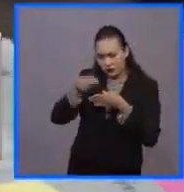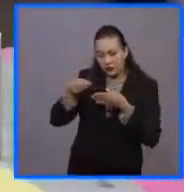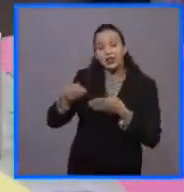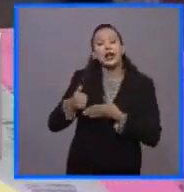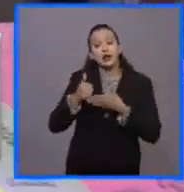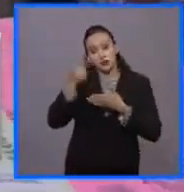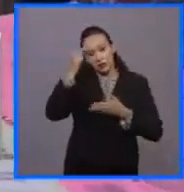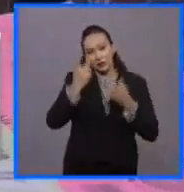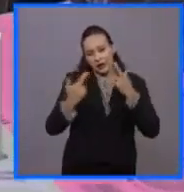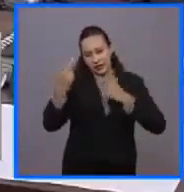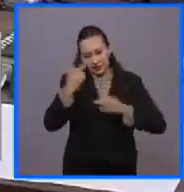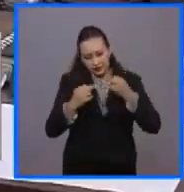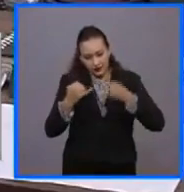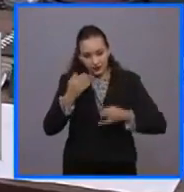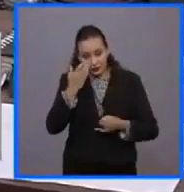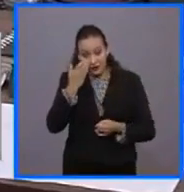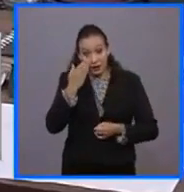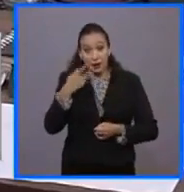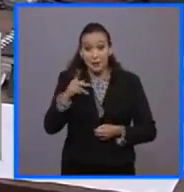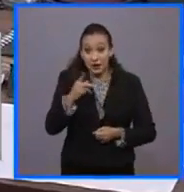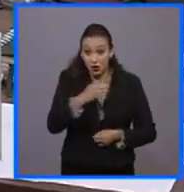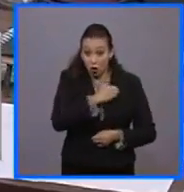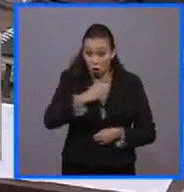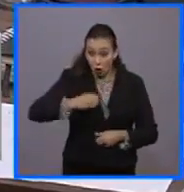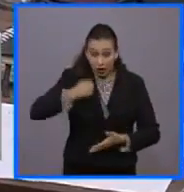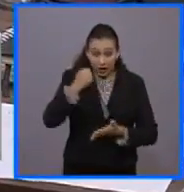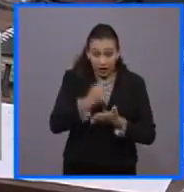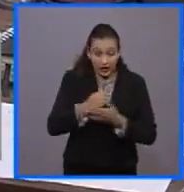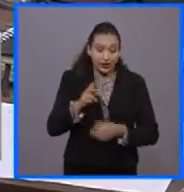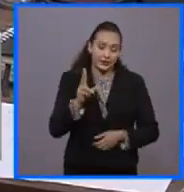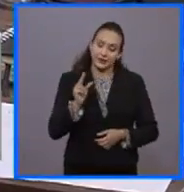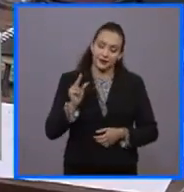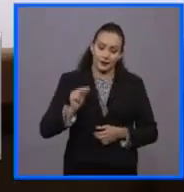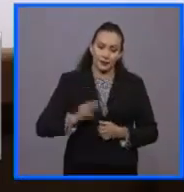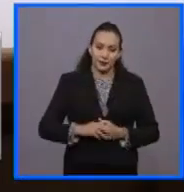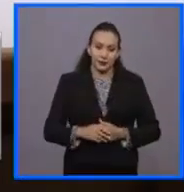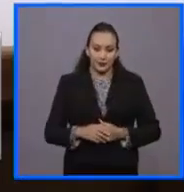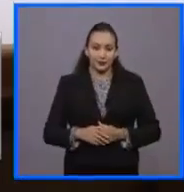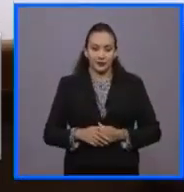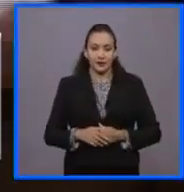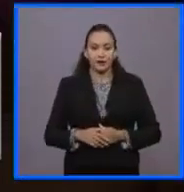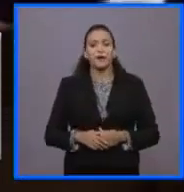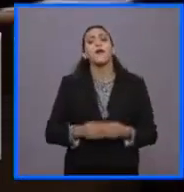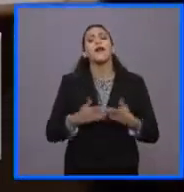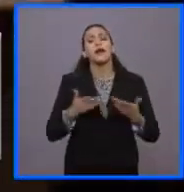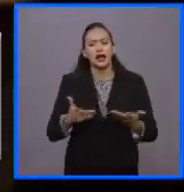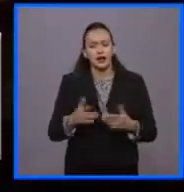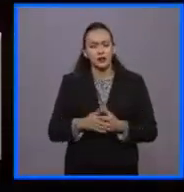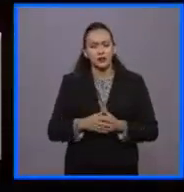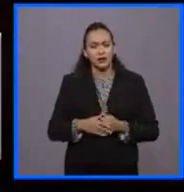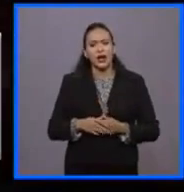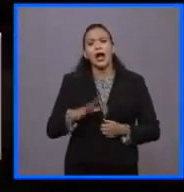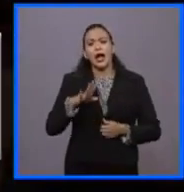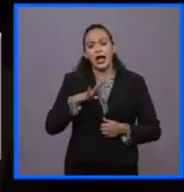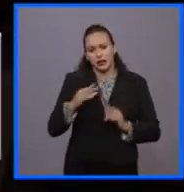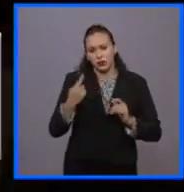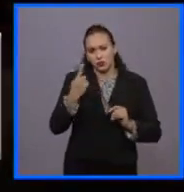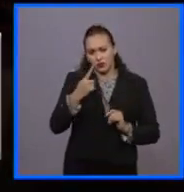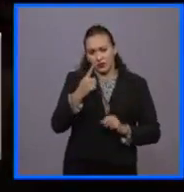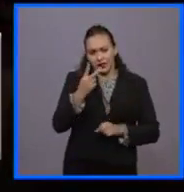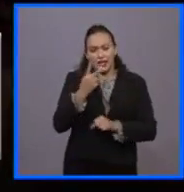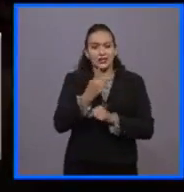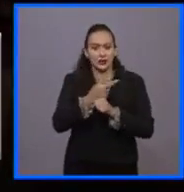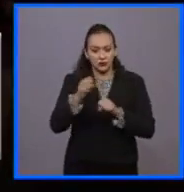sociedad civil, pero que no tiene injerencia directa en el asunto. El Pleno Regional recordó que, de acuerdo con un criterio de la segunda